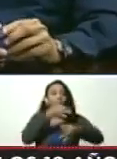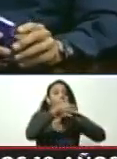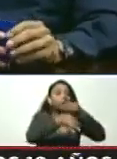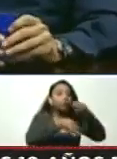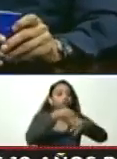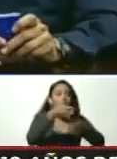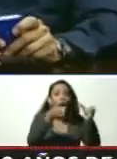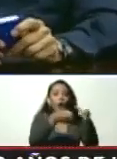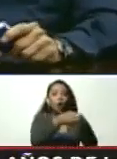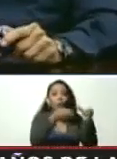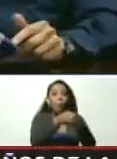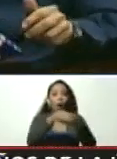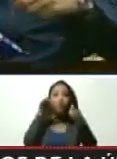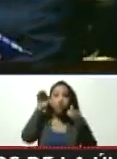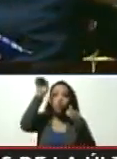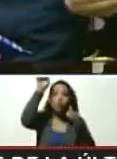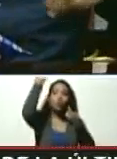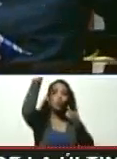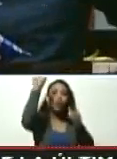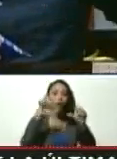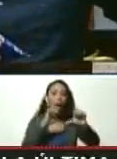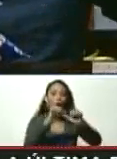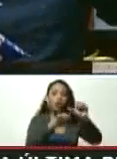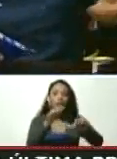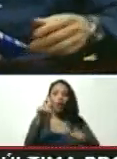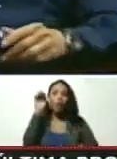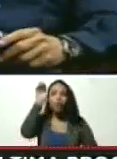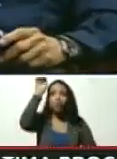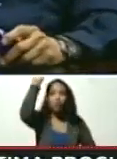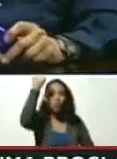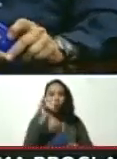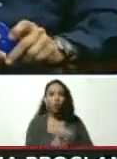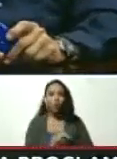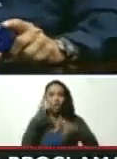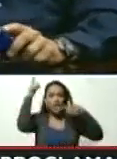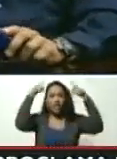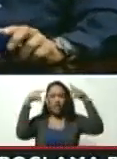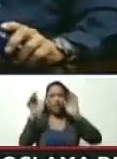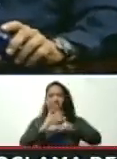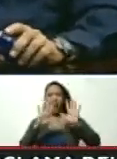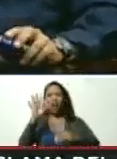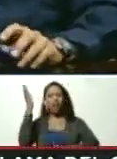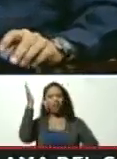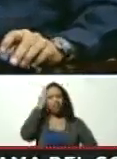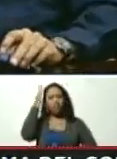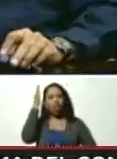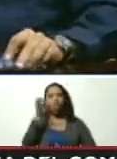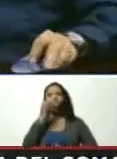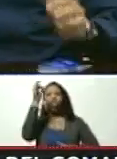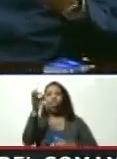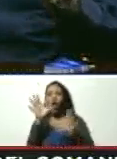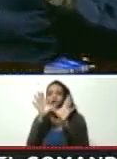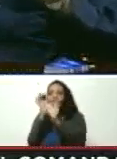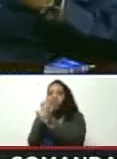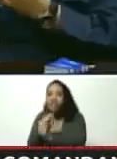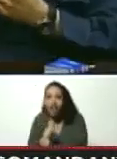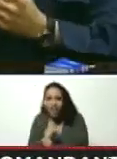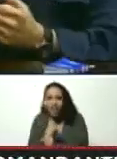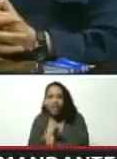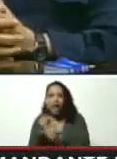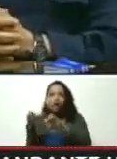hablaba a los siglos que estaban por venir. Y Chávez sabía que podía confiar en nosotros, que